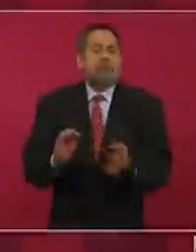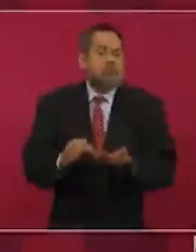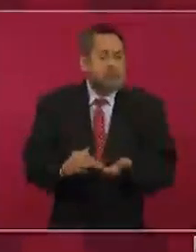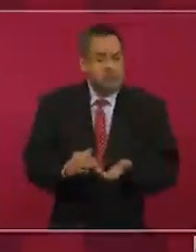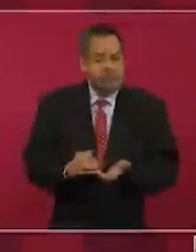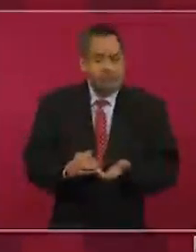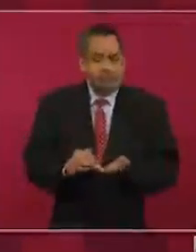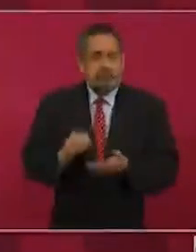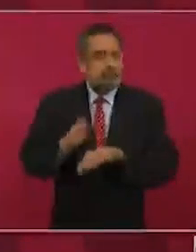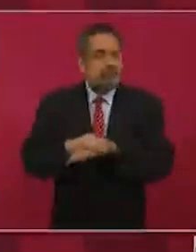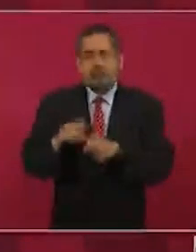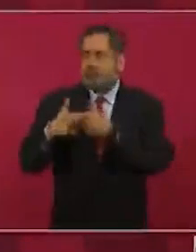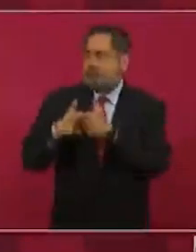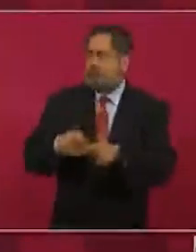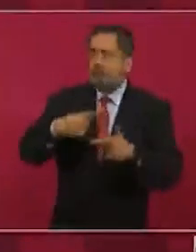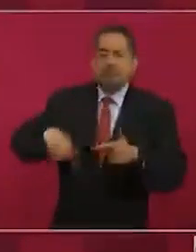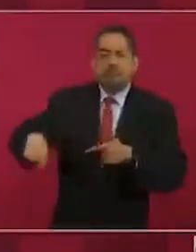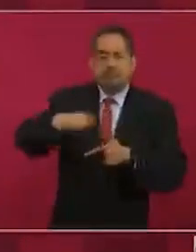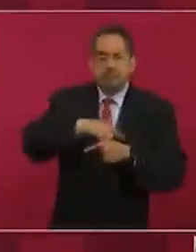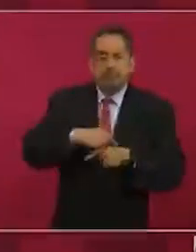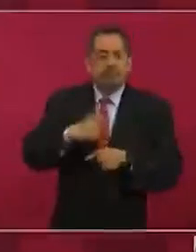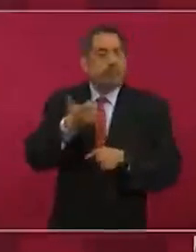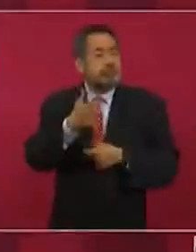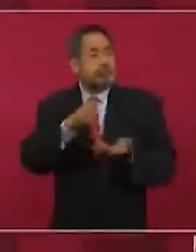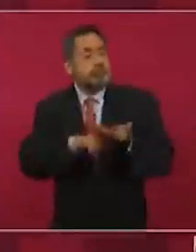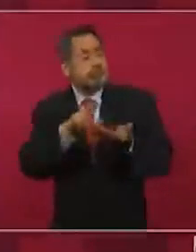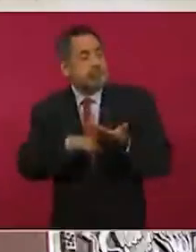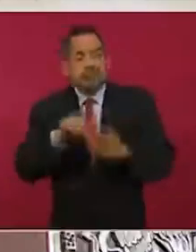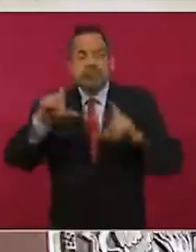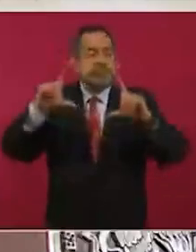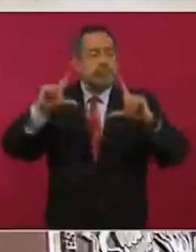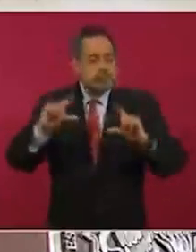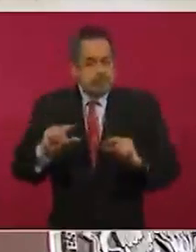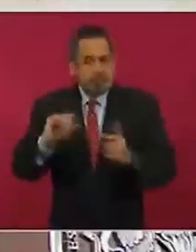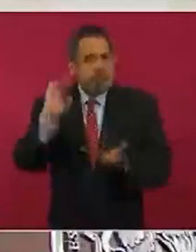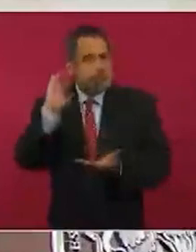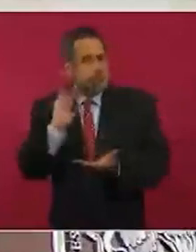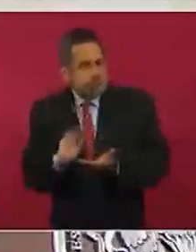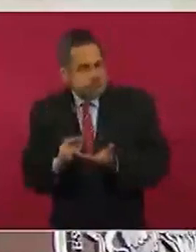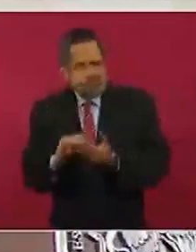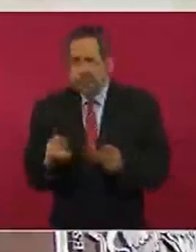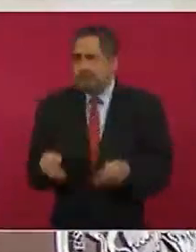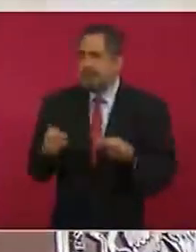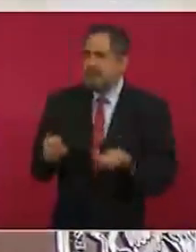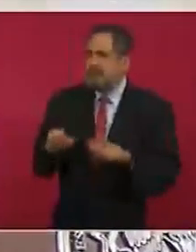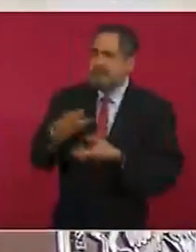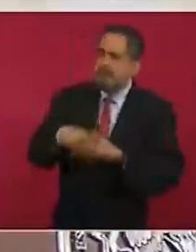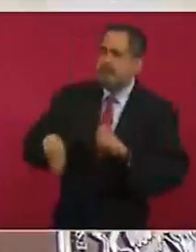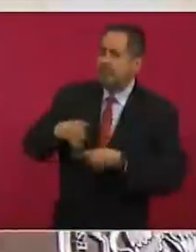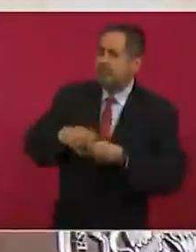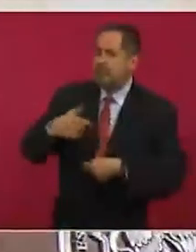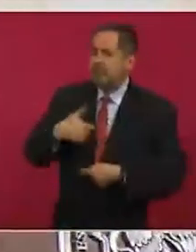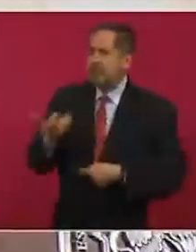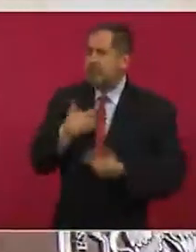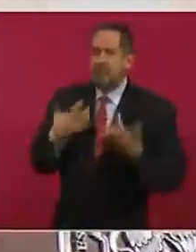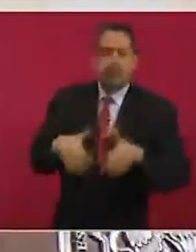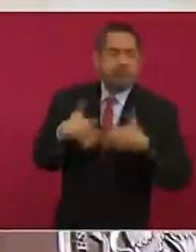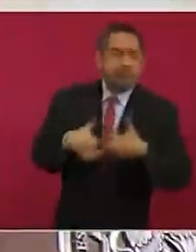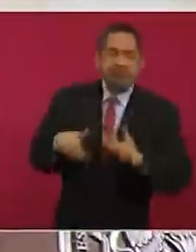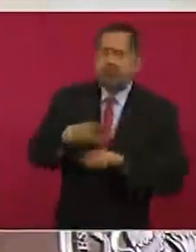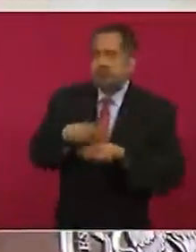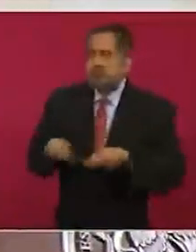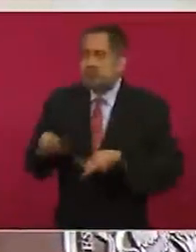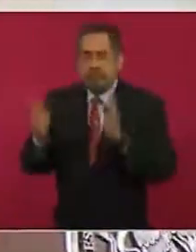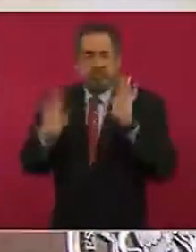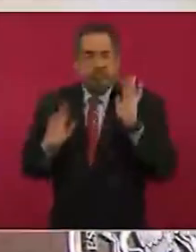ese mantener bajo los precios de los combustibles y